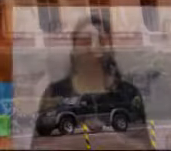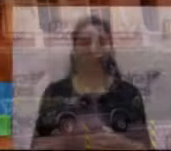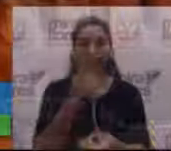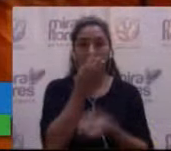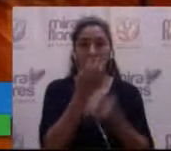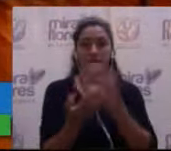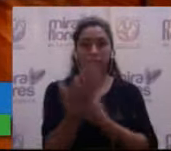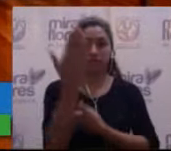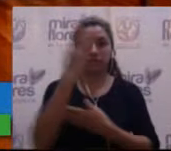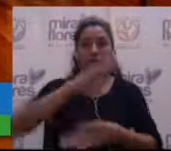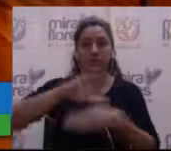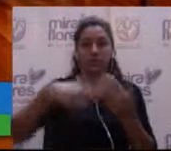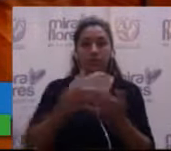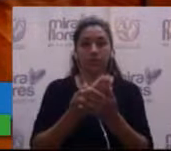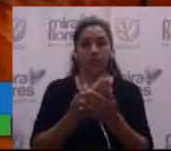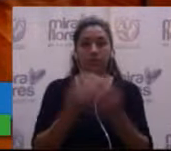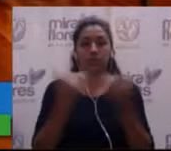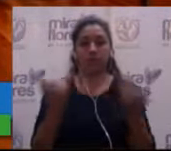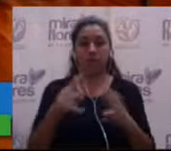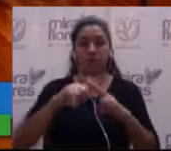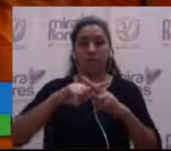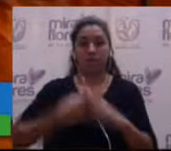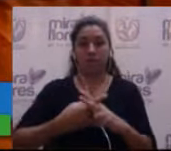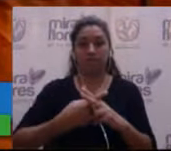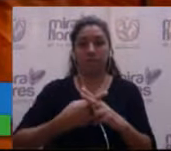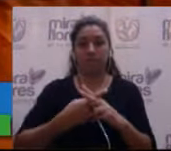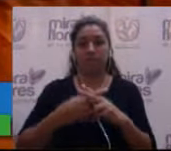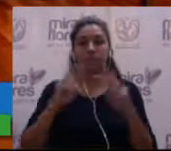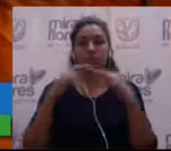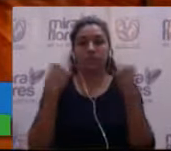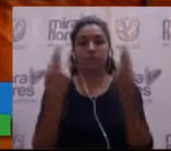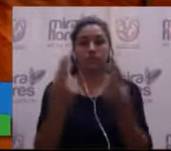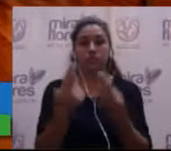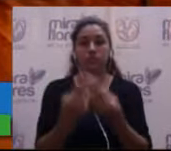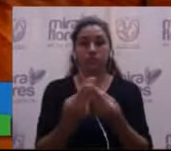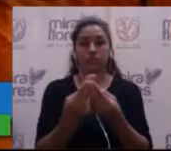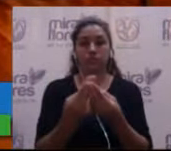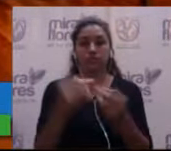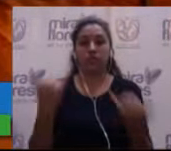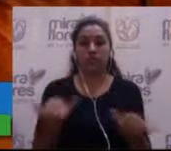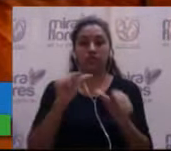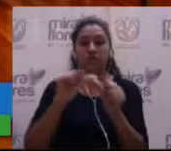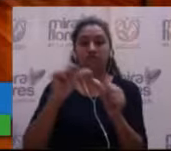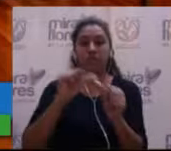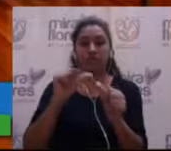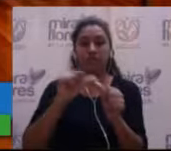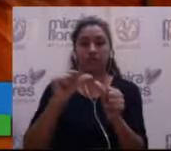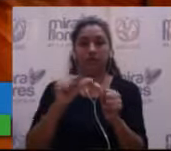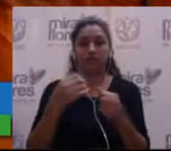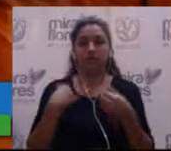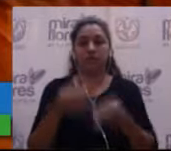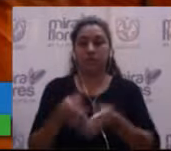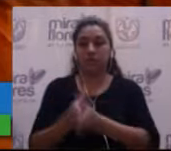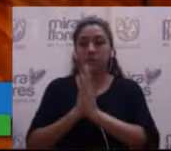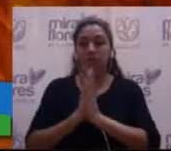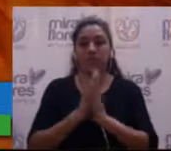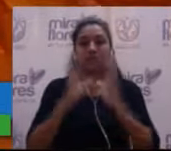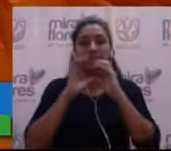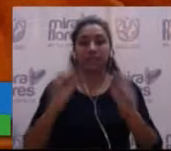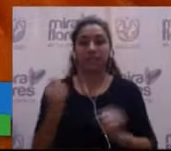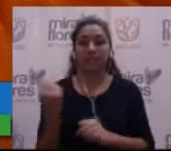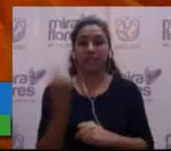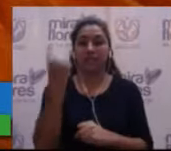Muy buenos días con todos. Vamos a dar inicio a nuestra sesión ordinaria de la fecha. Le voy a pedir a nuestra secretaria general del